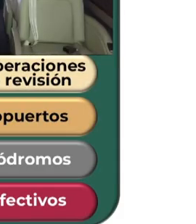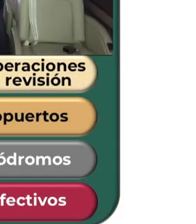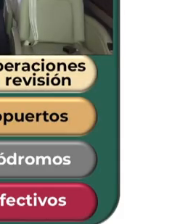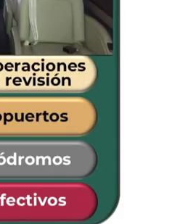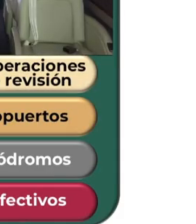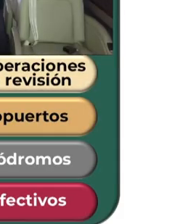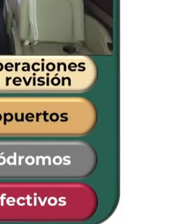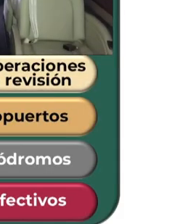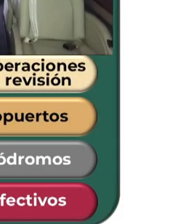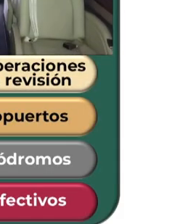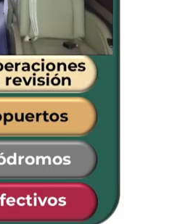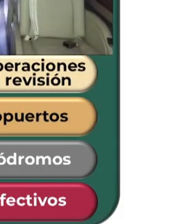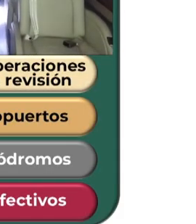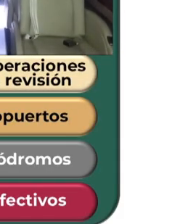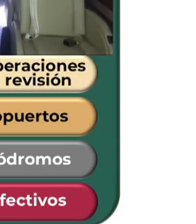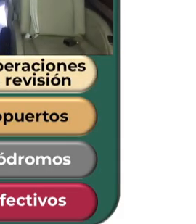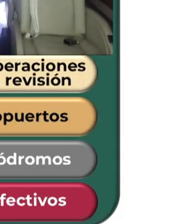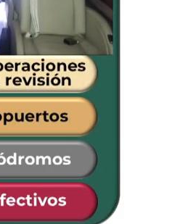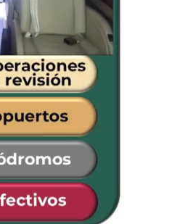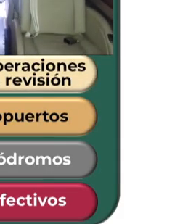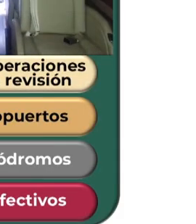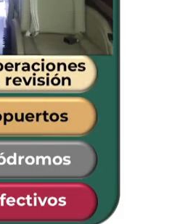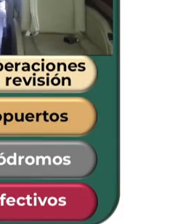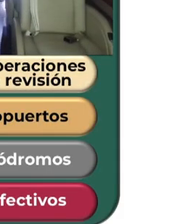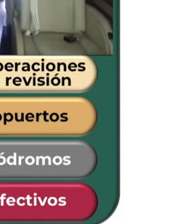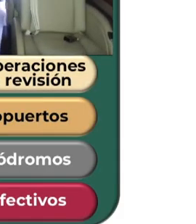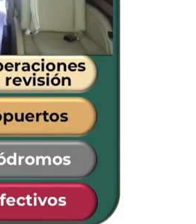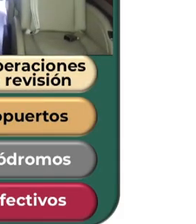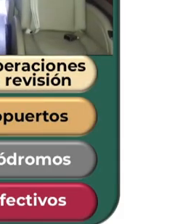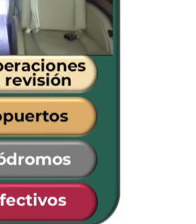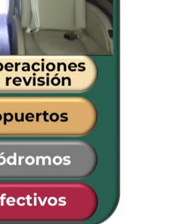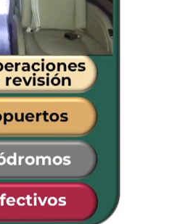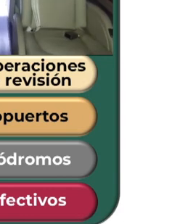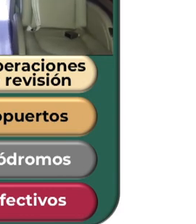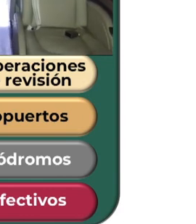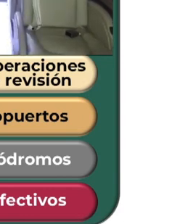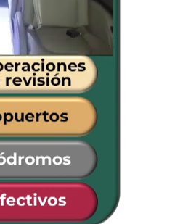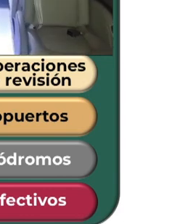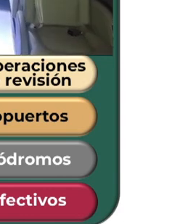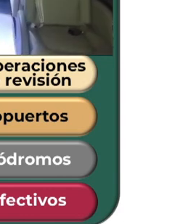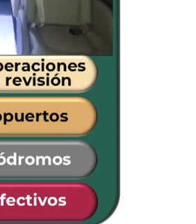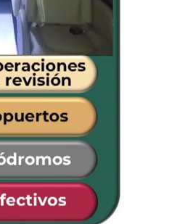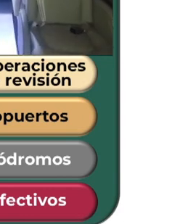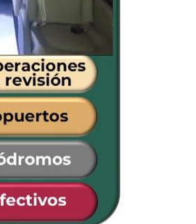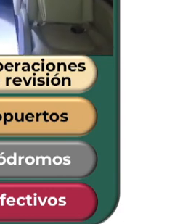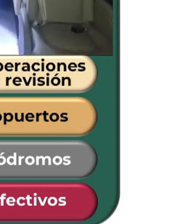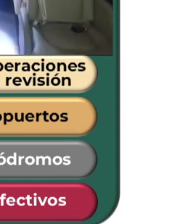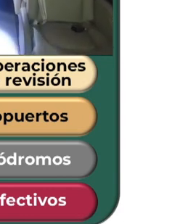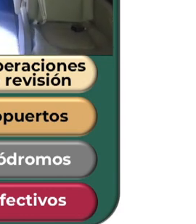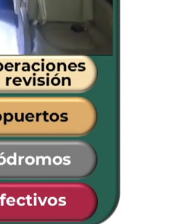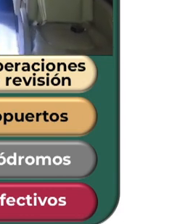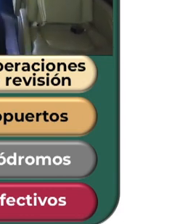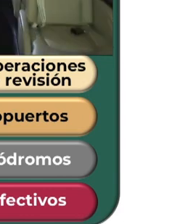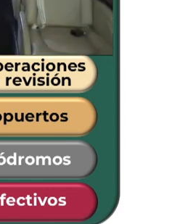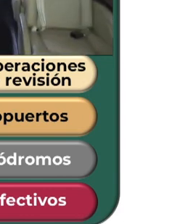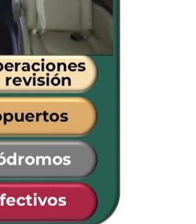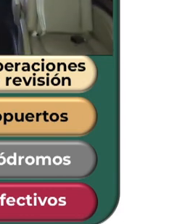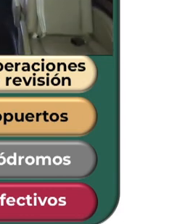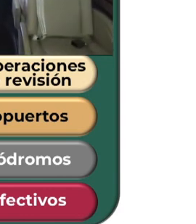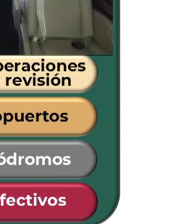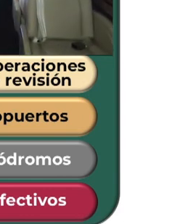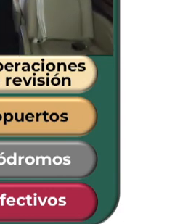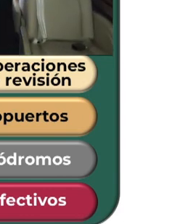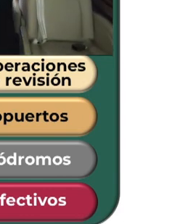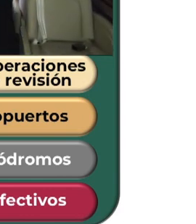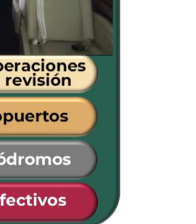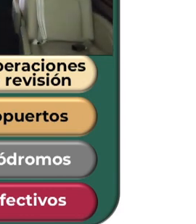la seguridad en la Guardia Nacional sobre las en aduanas, fronterizas e